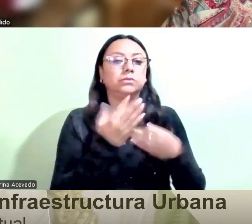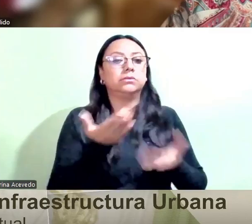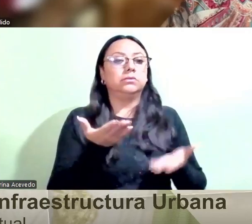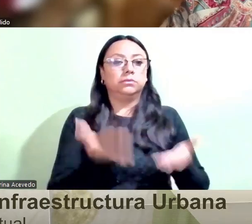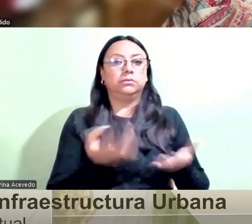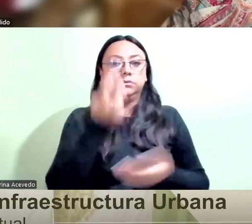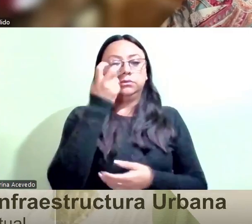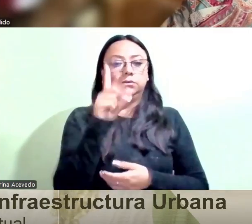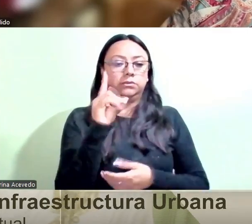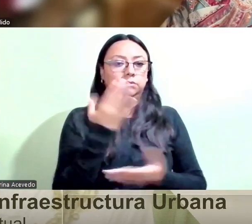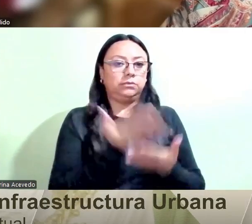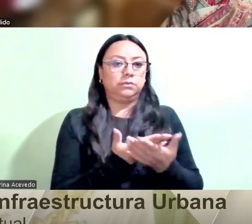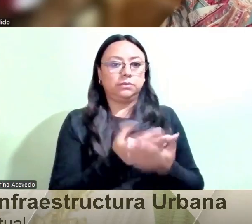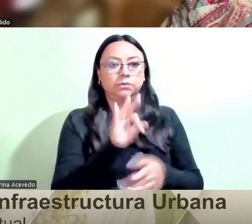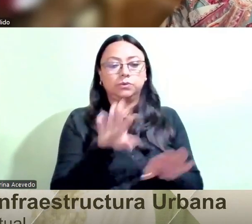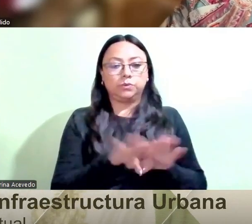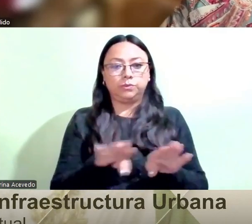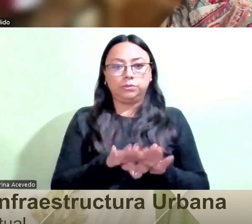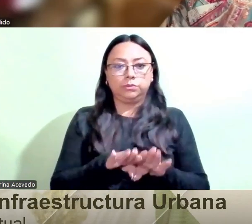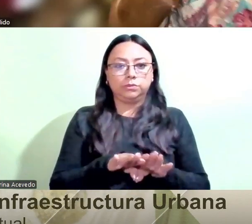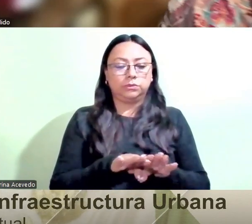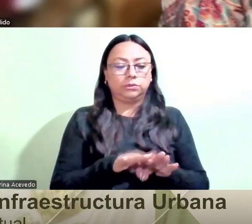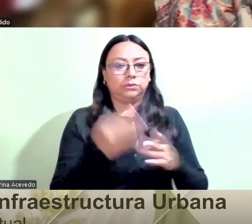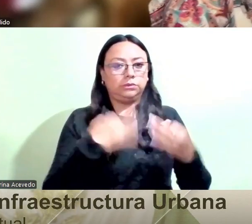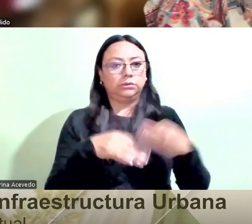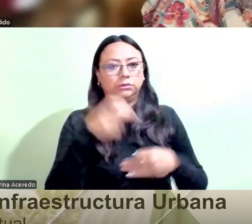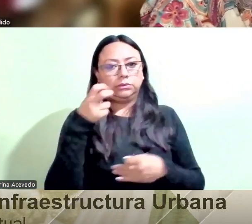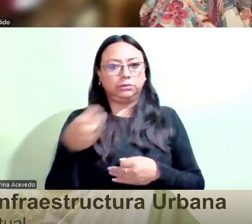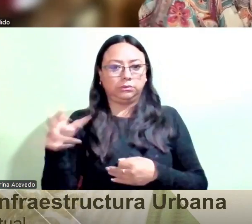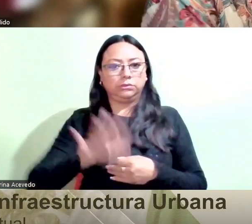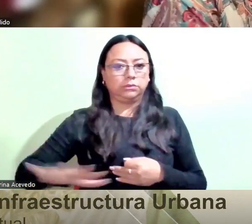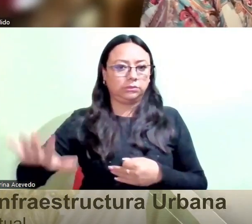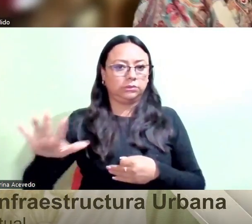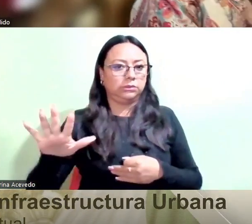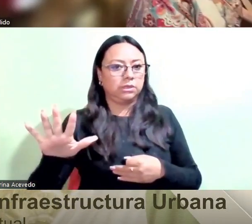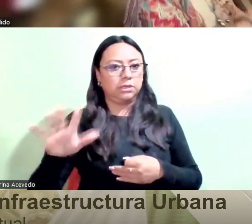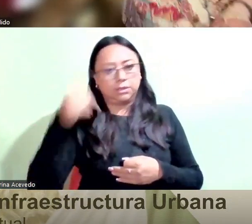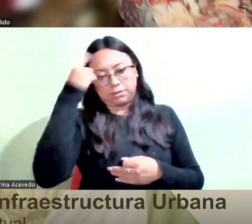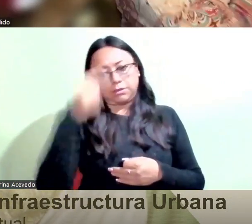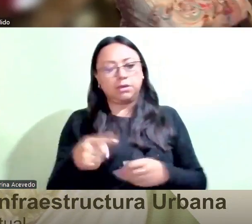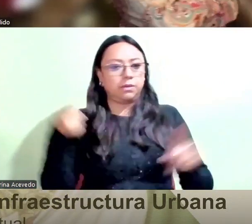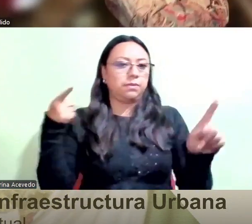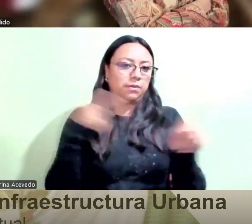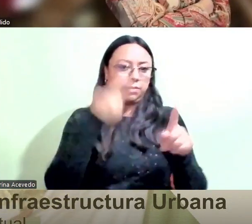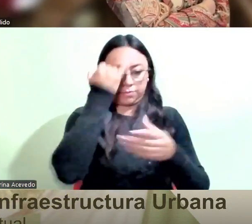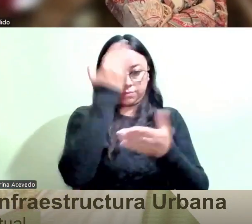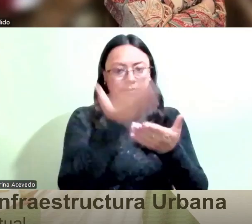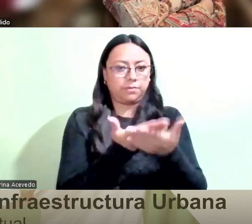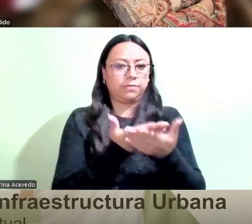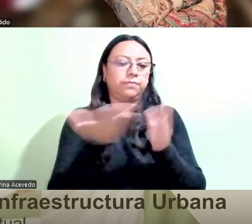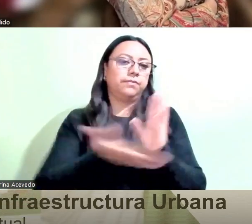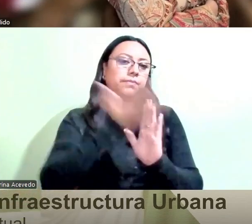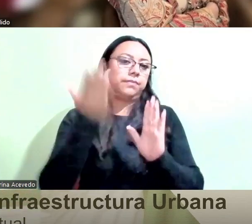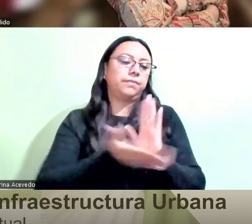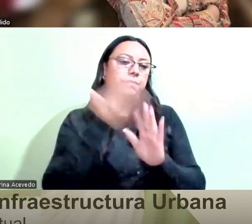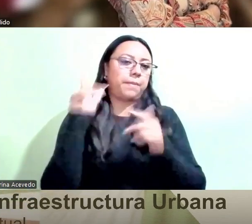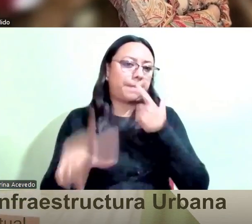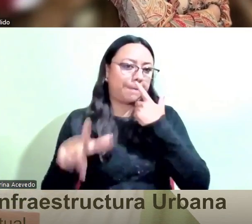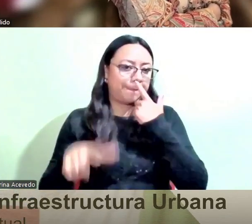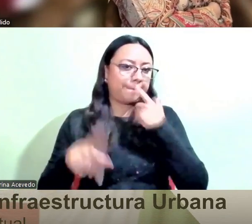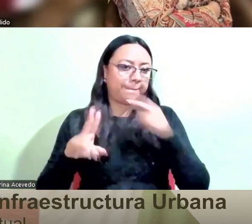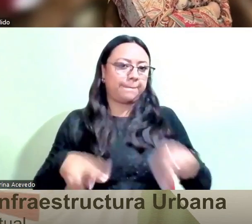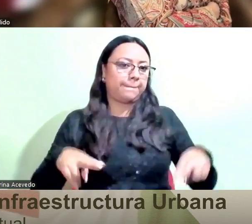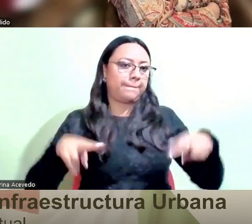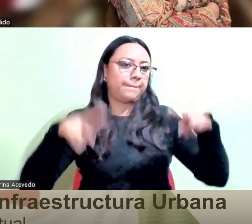localizó dentro de la estructura del entorno urbano en donde se ubica el inmueble objeto de la iniciativa, edificación de 17 niveles frente al